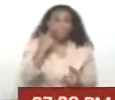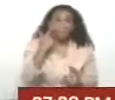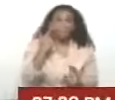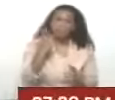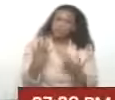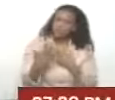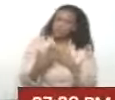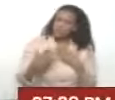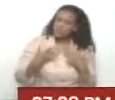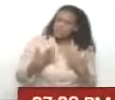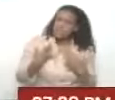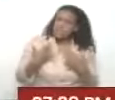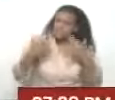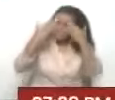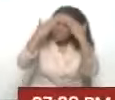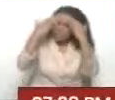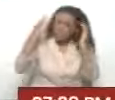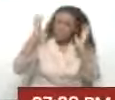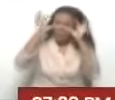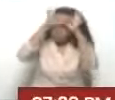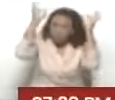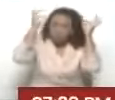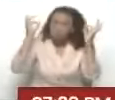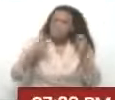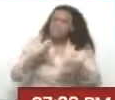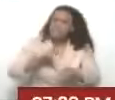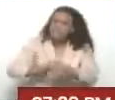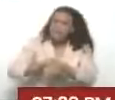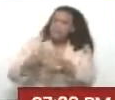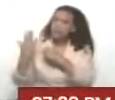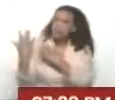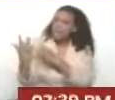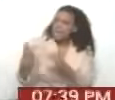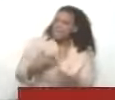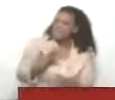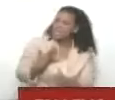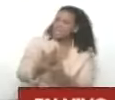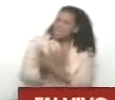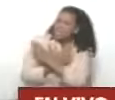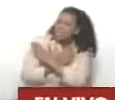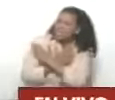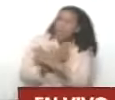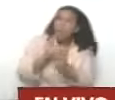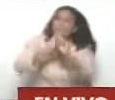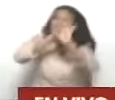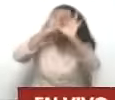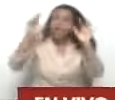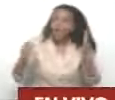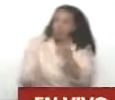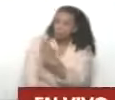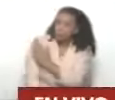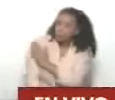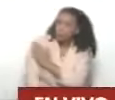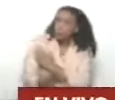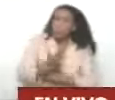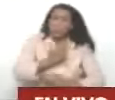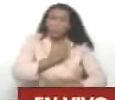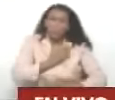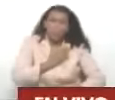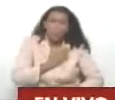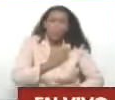visto la mano de José Gregorio para estabilizarme, superar el asma, superar las